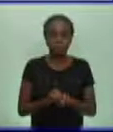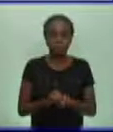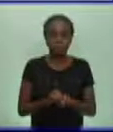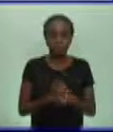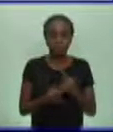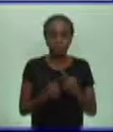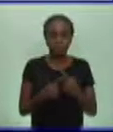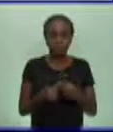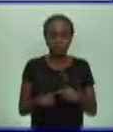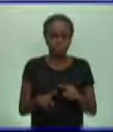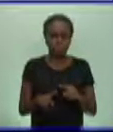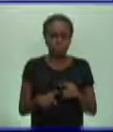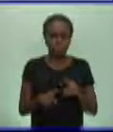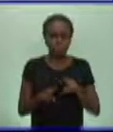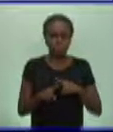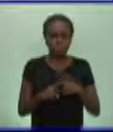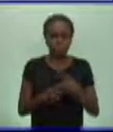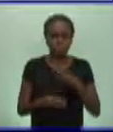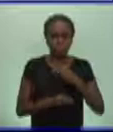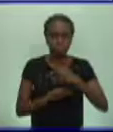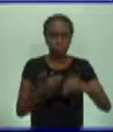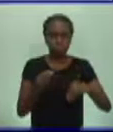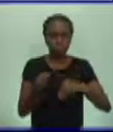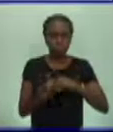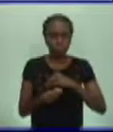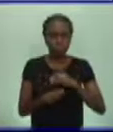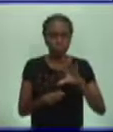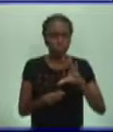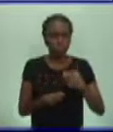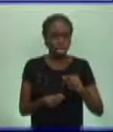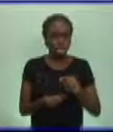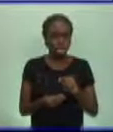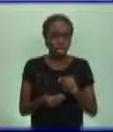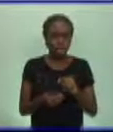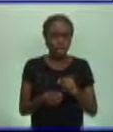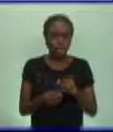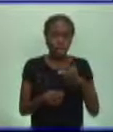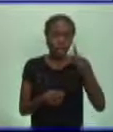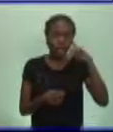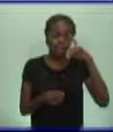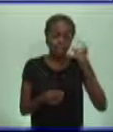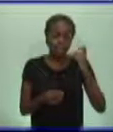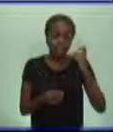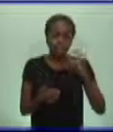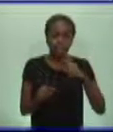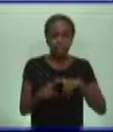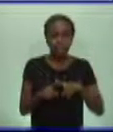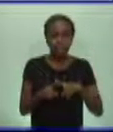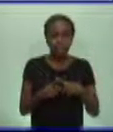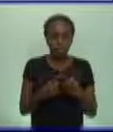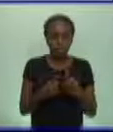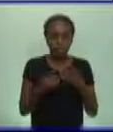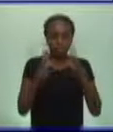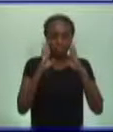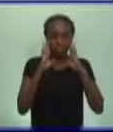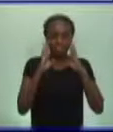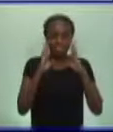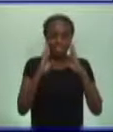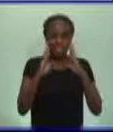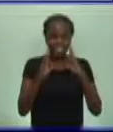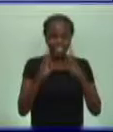¿qué lo habrá hecho cambiar de opinión? Claro que sí, mis niños. Están muy atentos a la